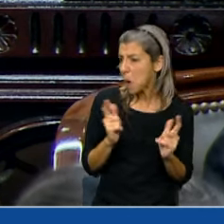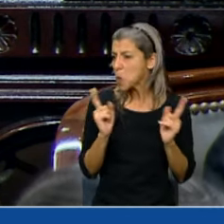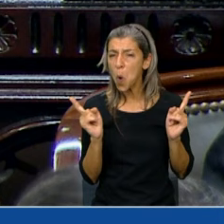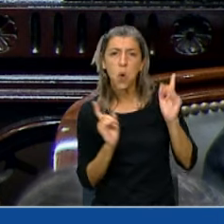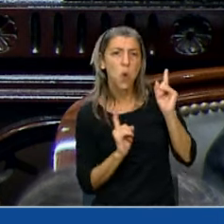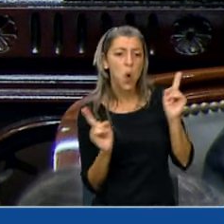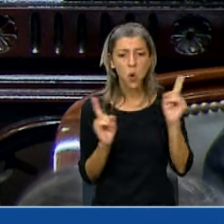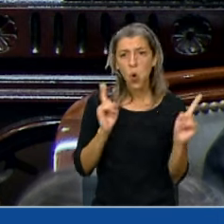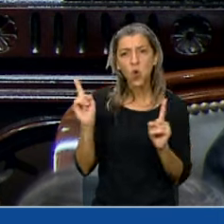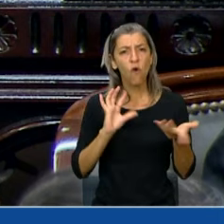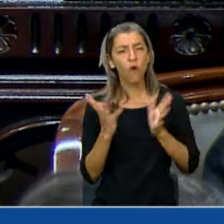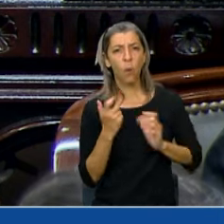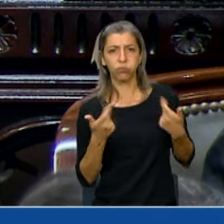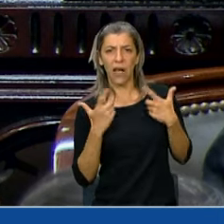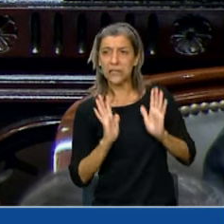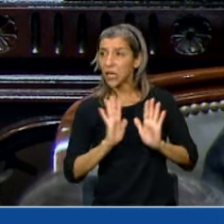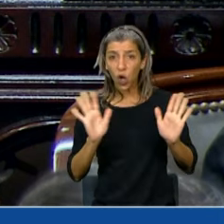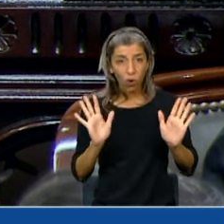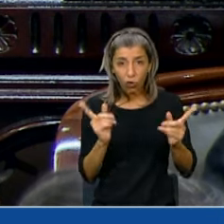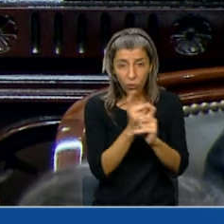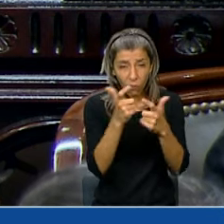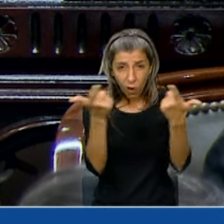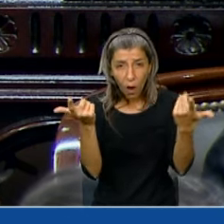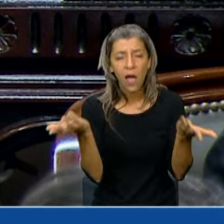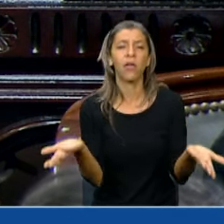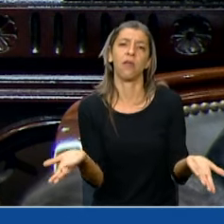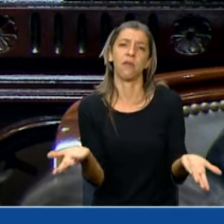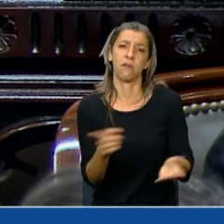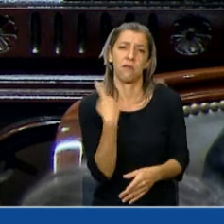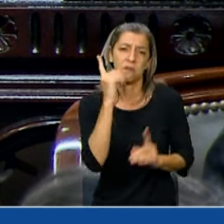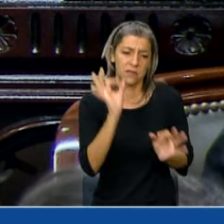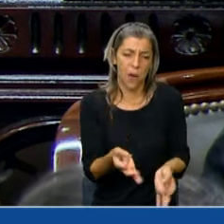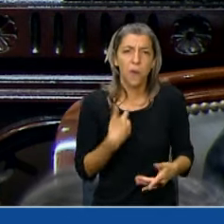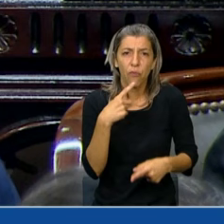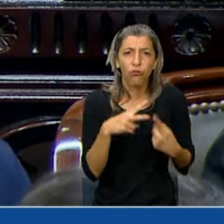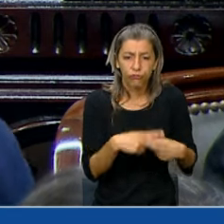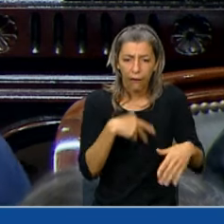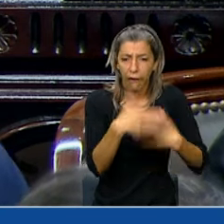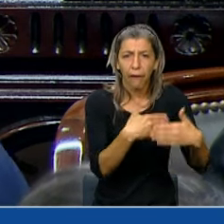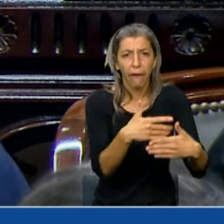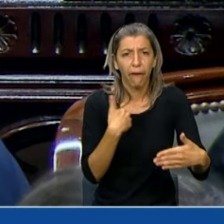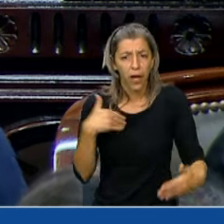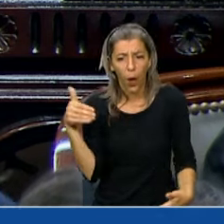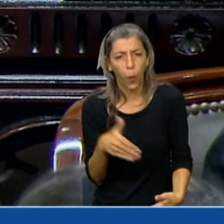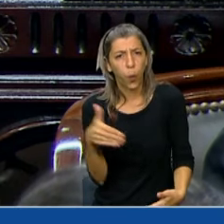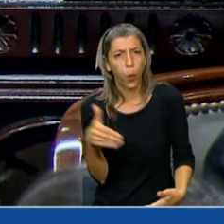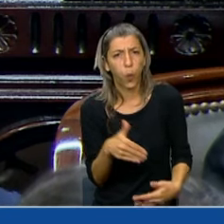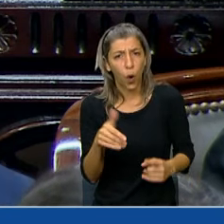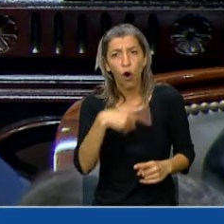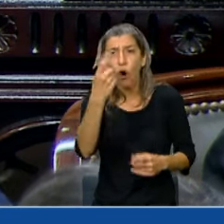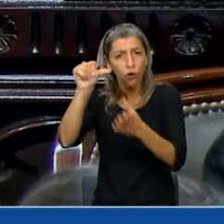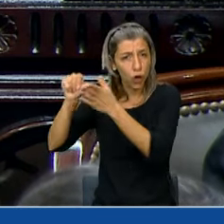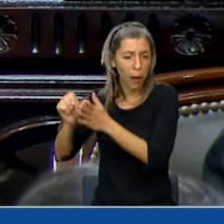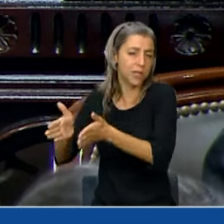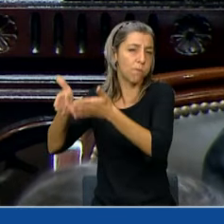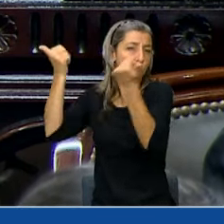esto nuestro ritmo de avance tecnológico es mucho más lento de los países que son desarrollados